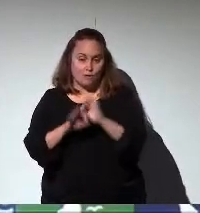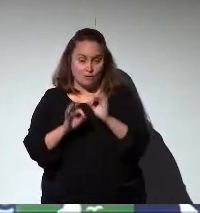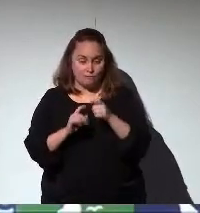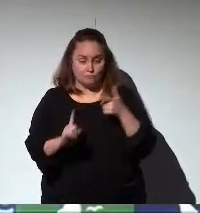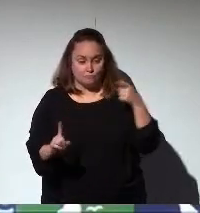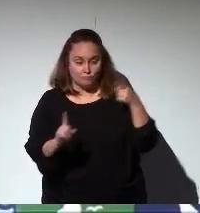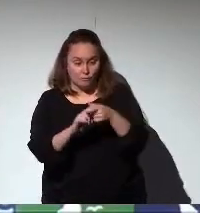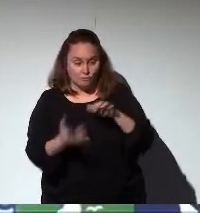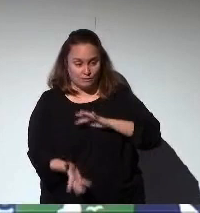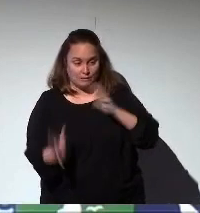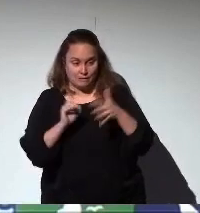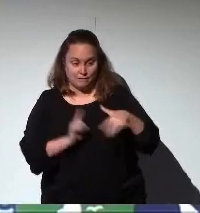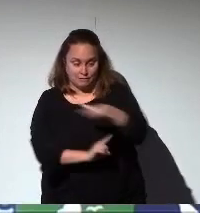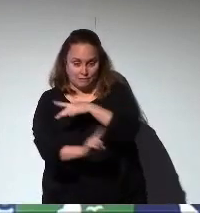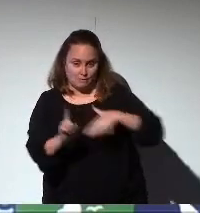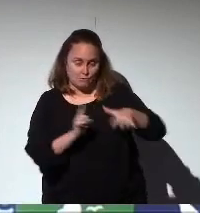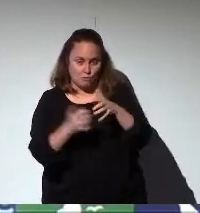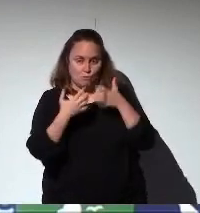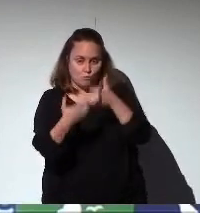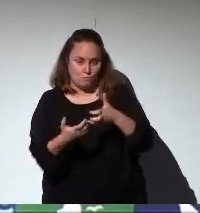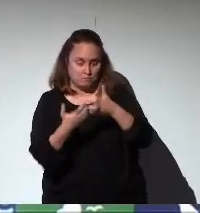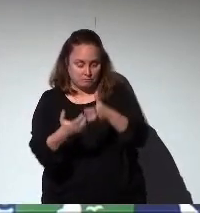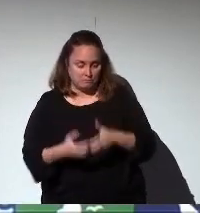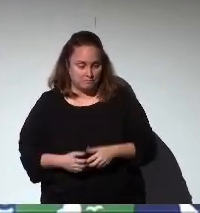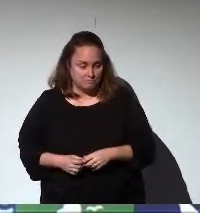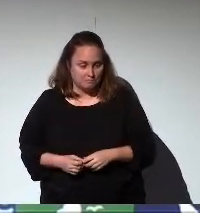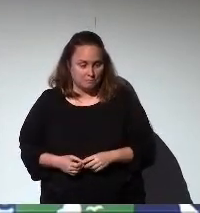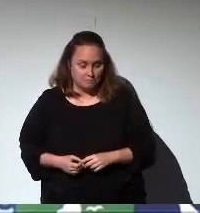Planificación Territorial del Gobierno de Canarias. ¿Sigo? Sí, ya.